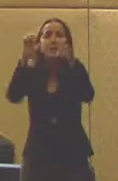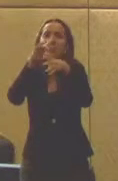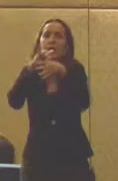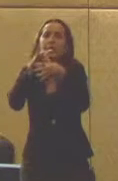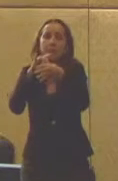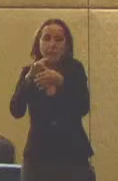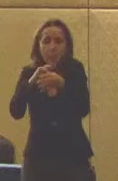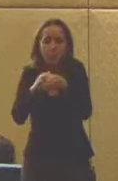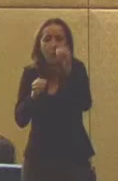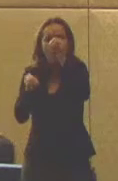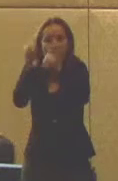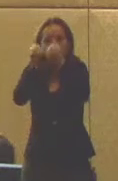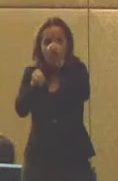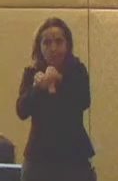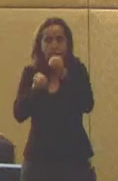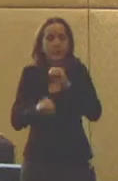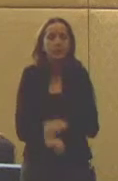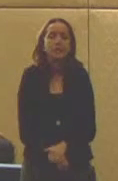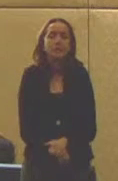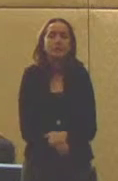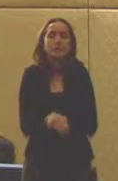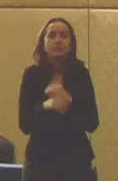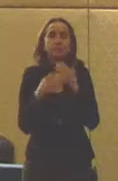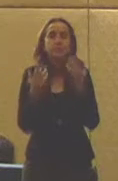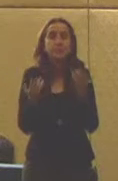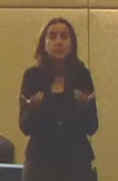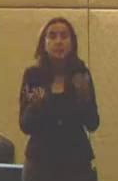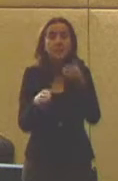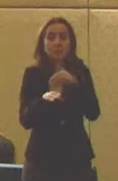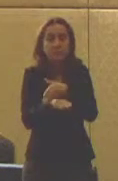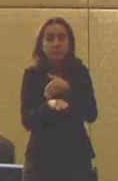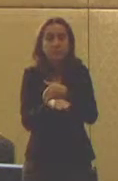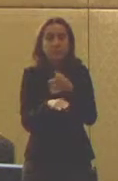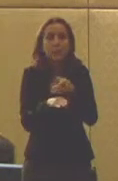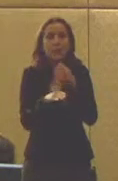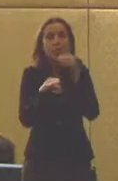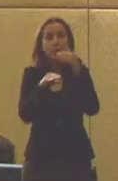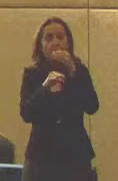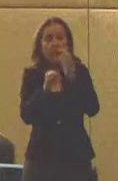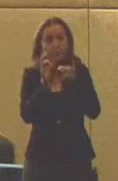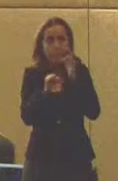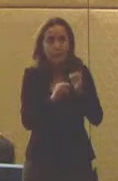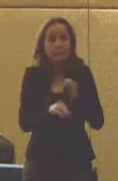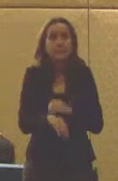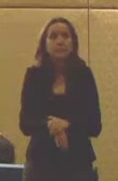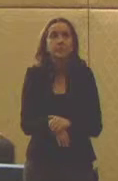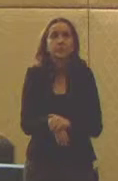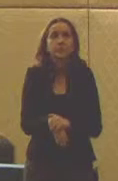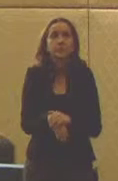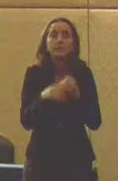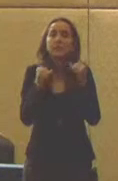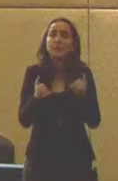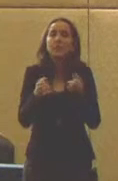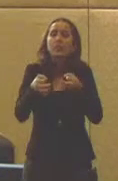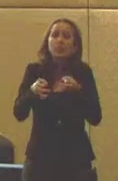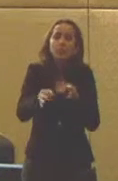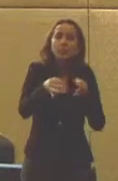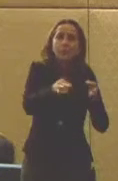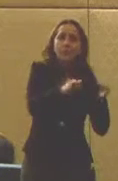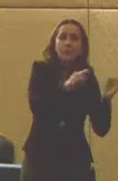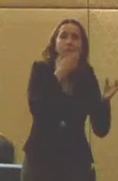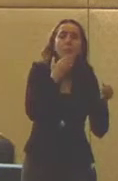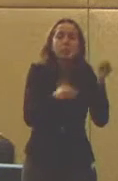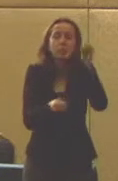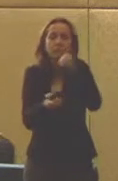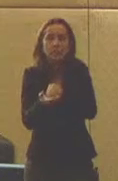pública. Esto es algo que luego retomaremos en las conclusiones, ¿no? Ahora, hay otras formas de incorporar la gestión